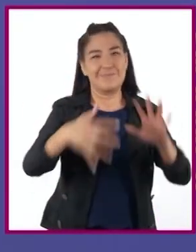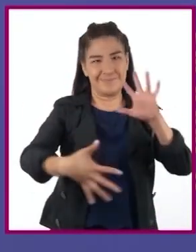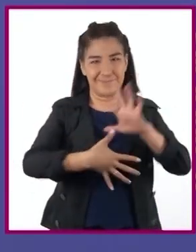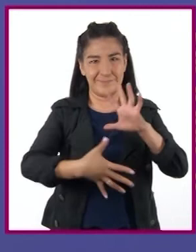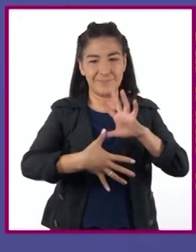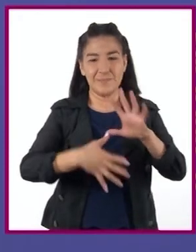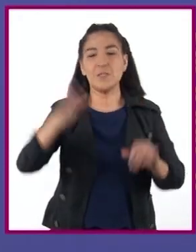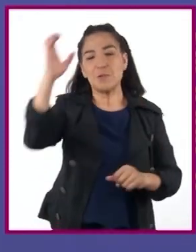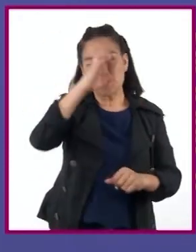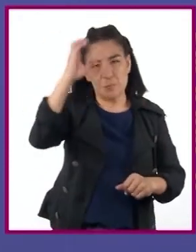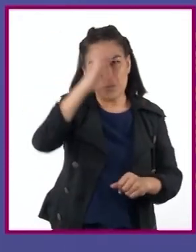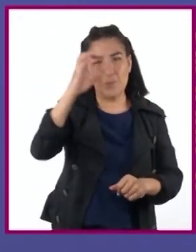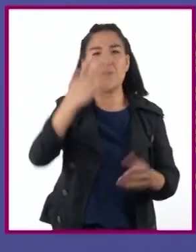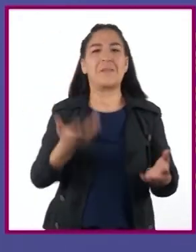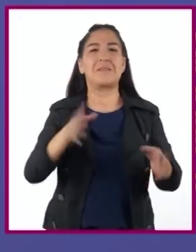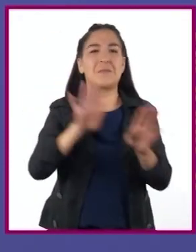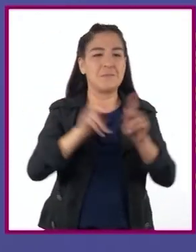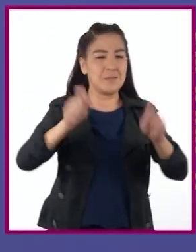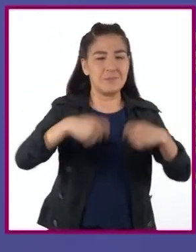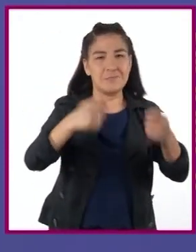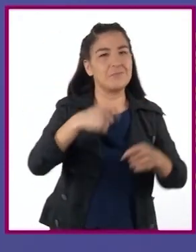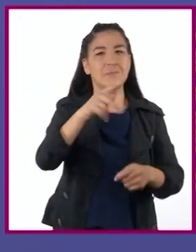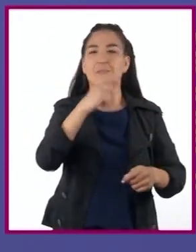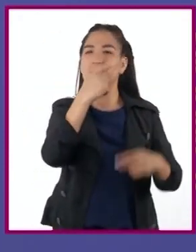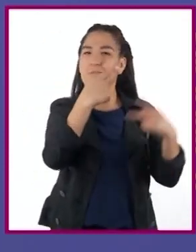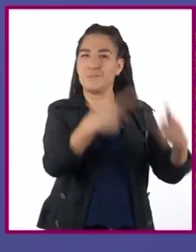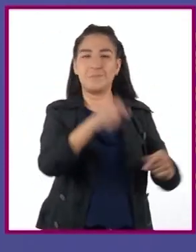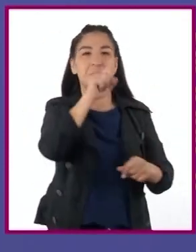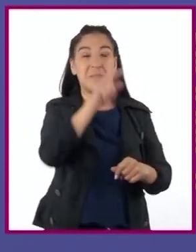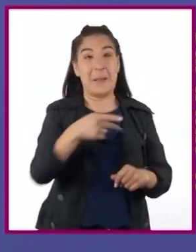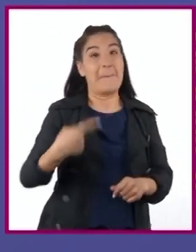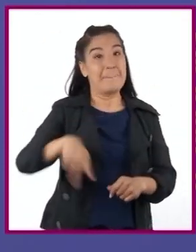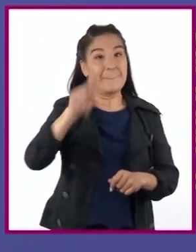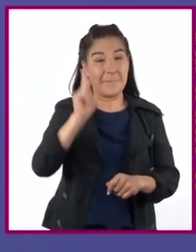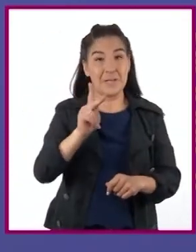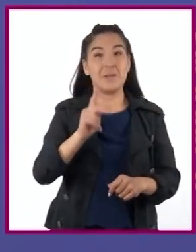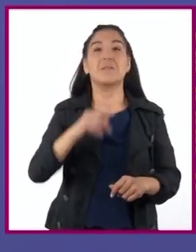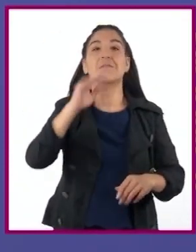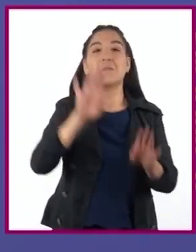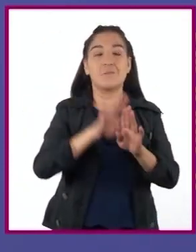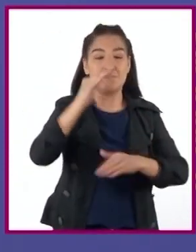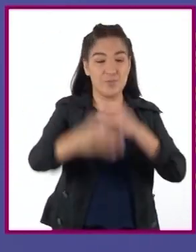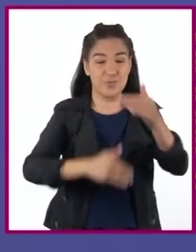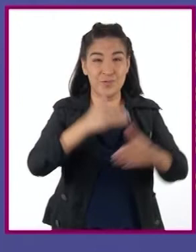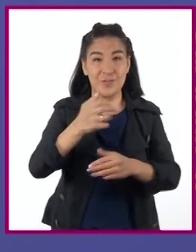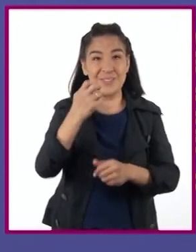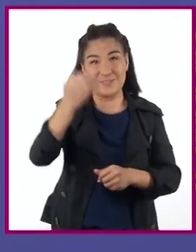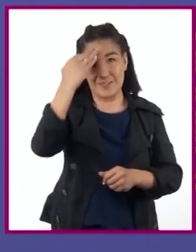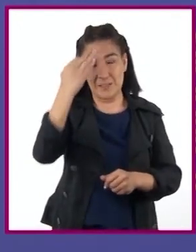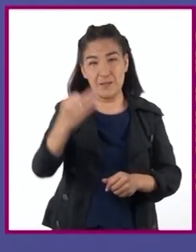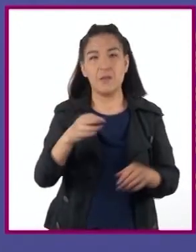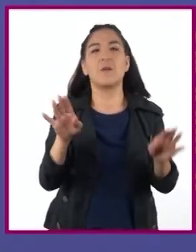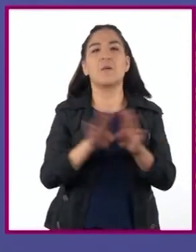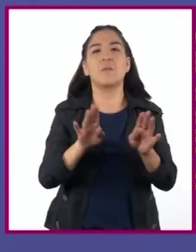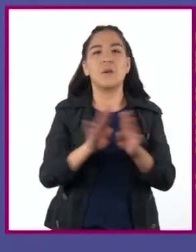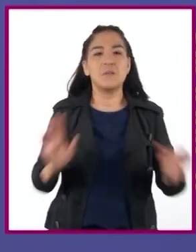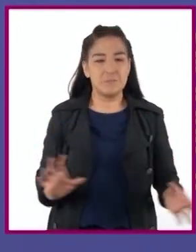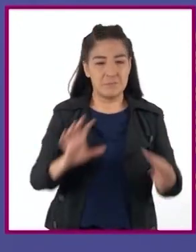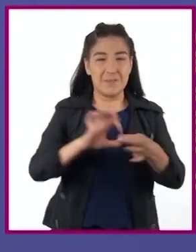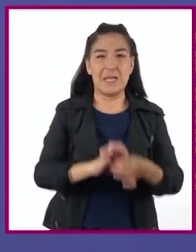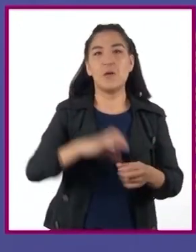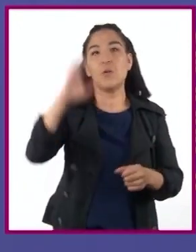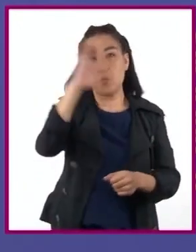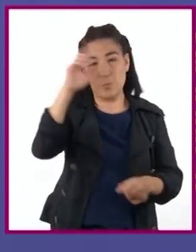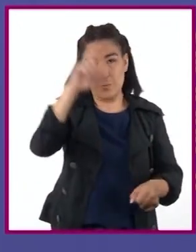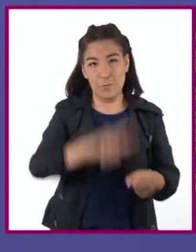con culturas y rasgos y tradiciones propias. Sin embargo, con el transcurso de varias etapas se conformó una gran cultura